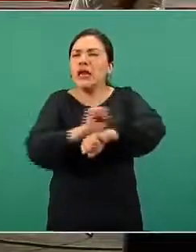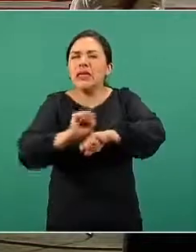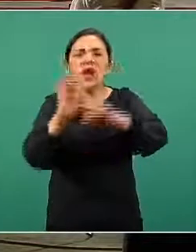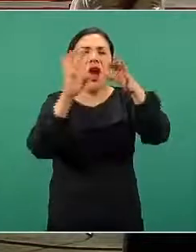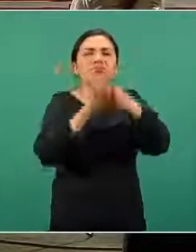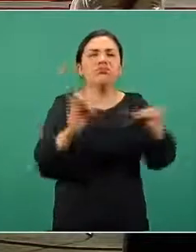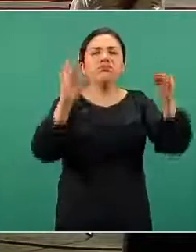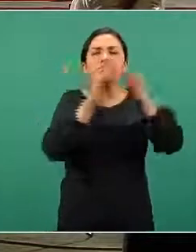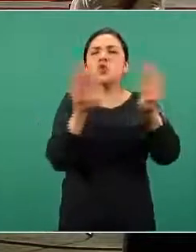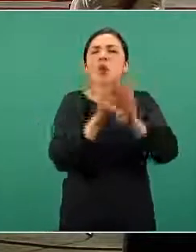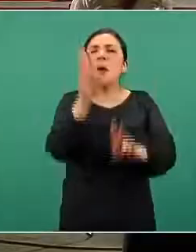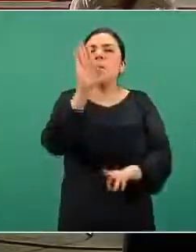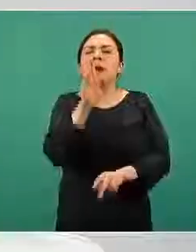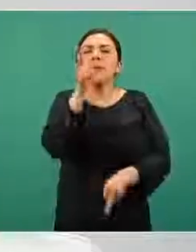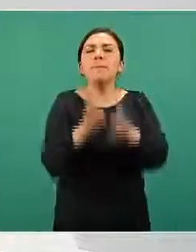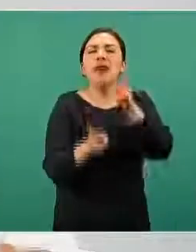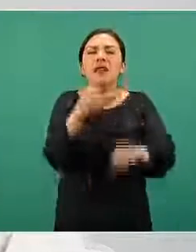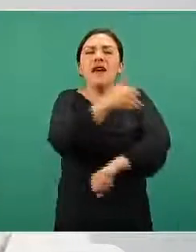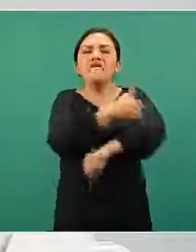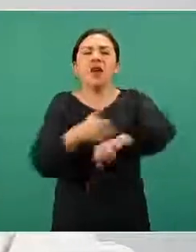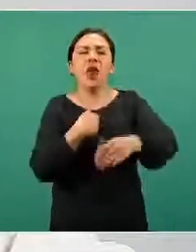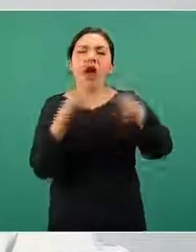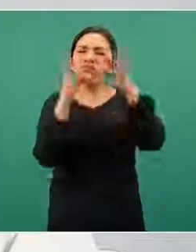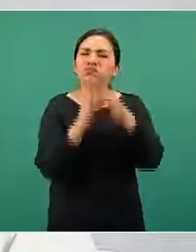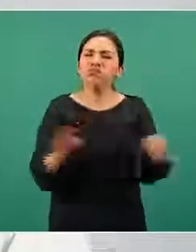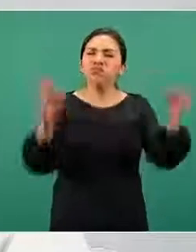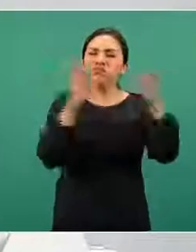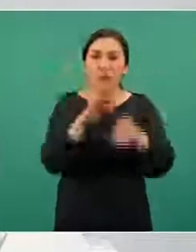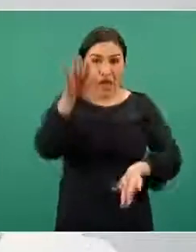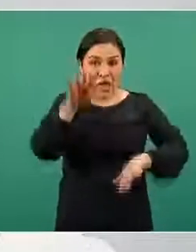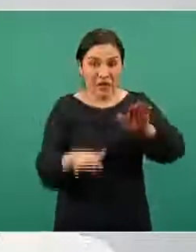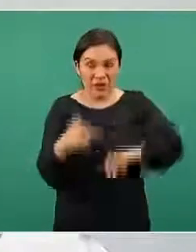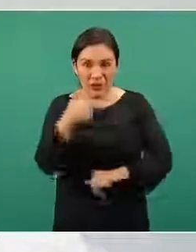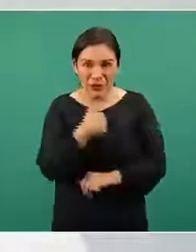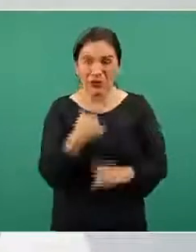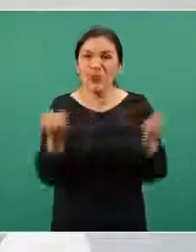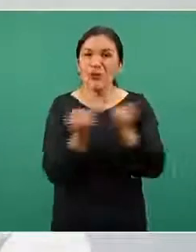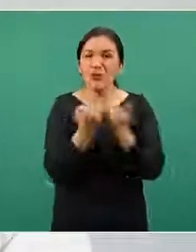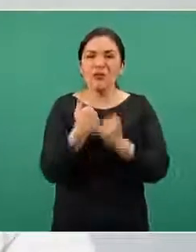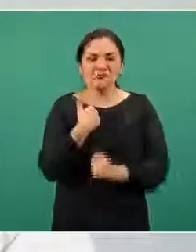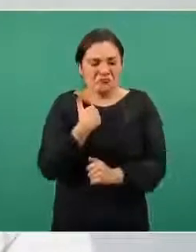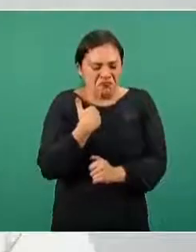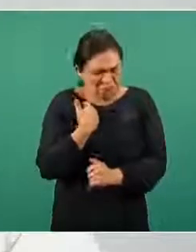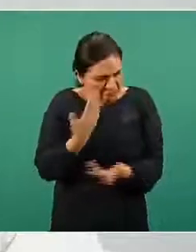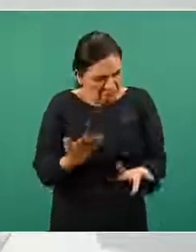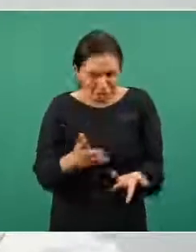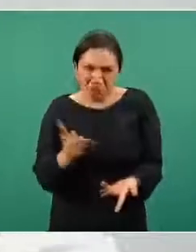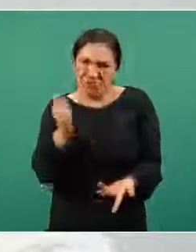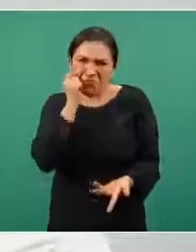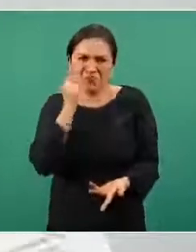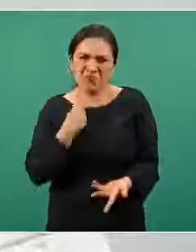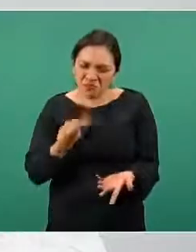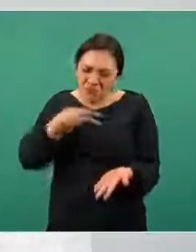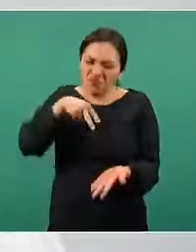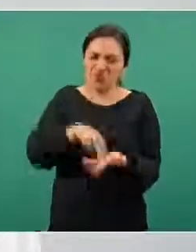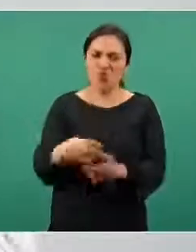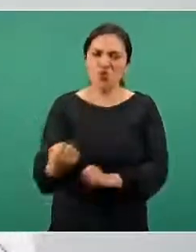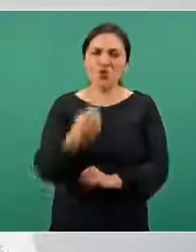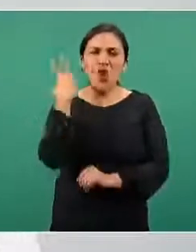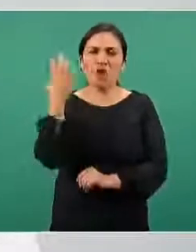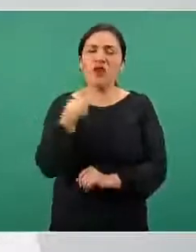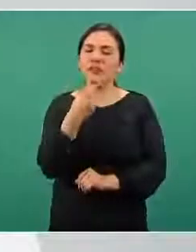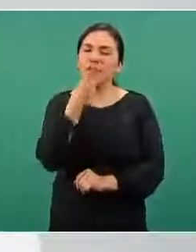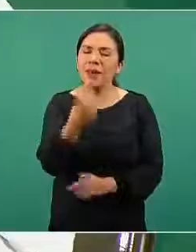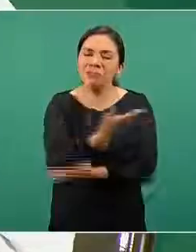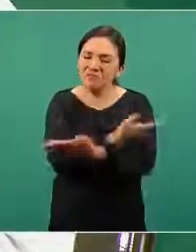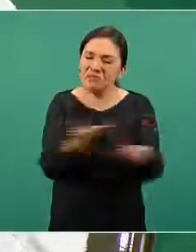familiares, casi un diálogo familiar, inclusive yo me atreví a iniciar mi conferencia diciendo querida